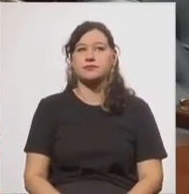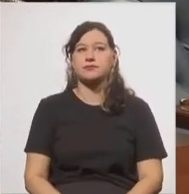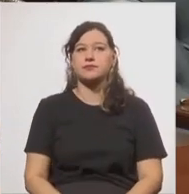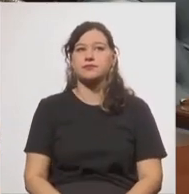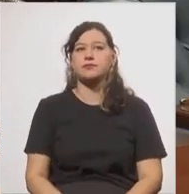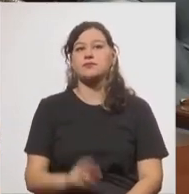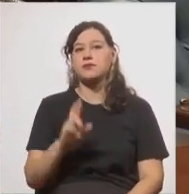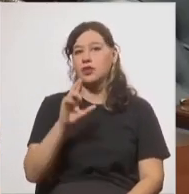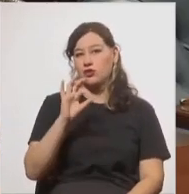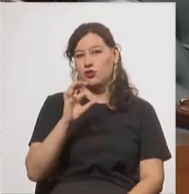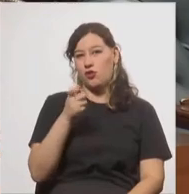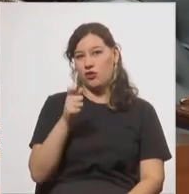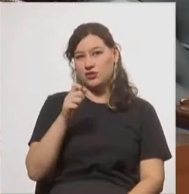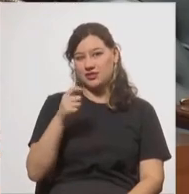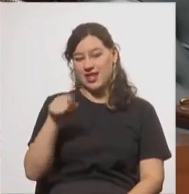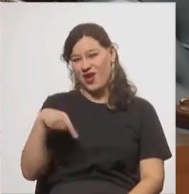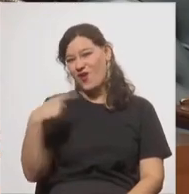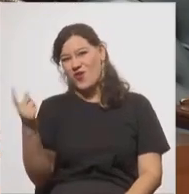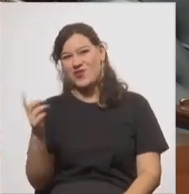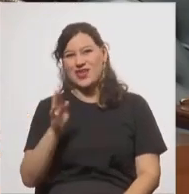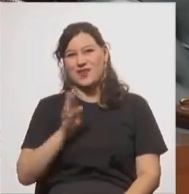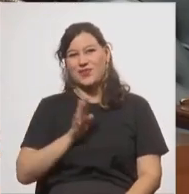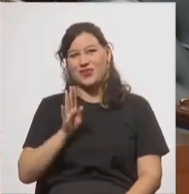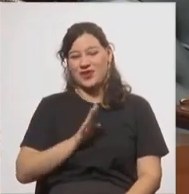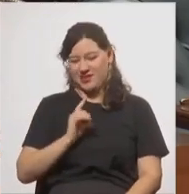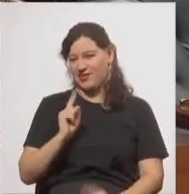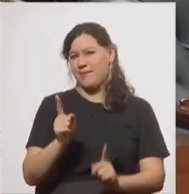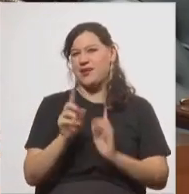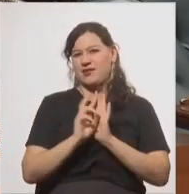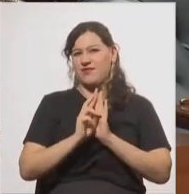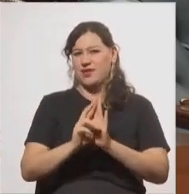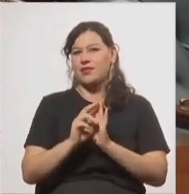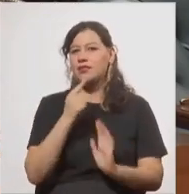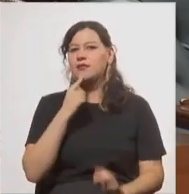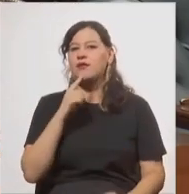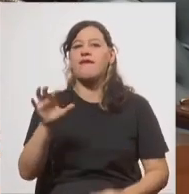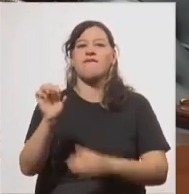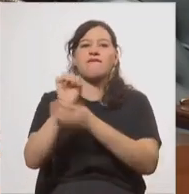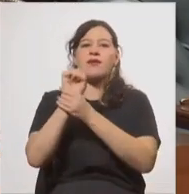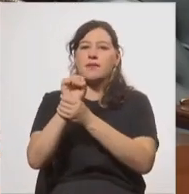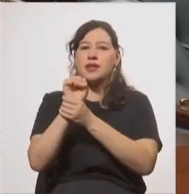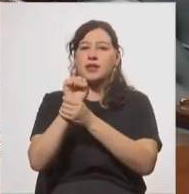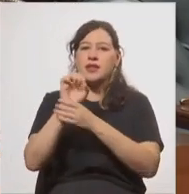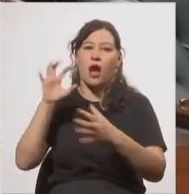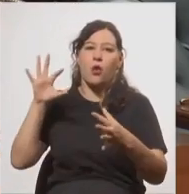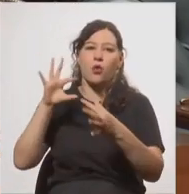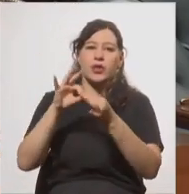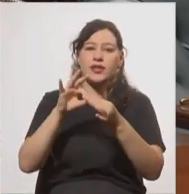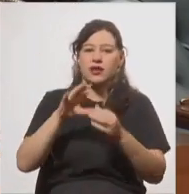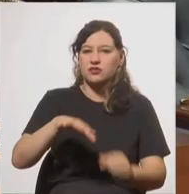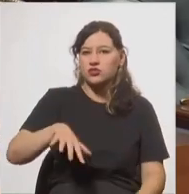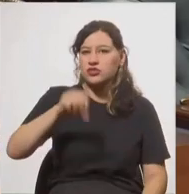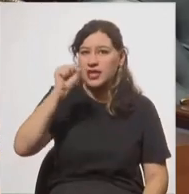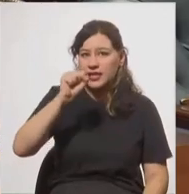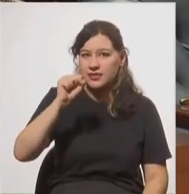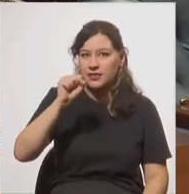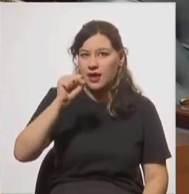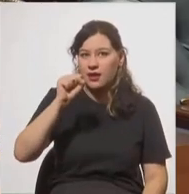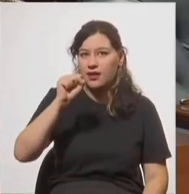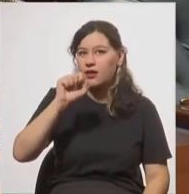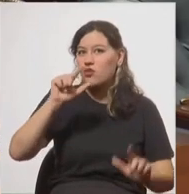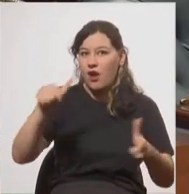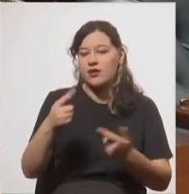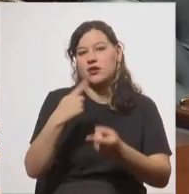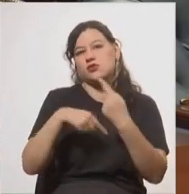Rosa Luxemburgo, una de nuestras referentes, decía: la feminista que no es socialista carece de estrategia.